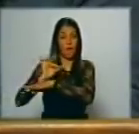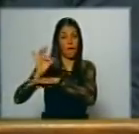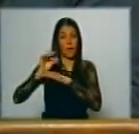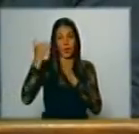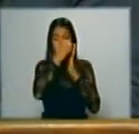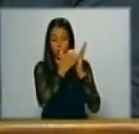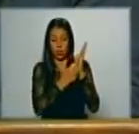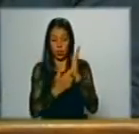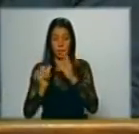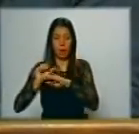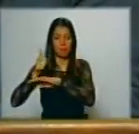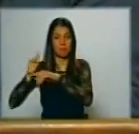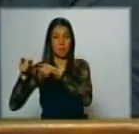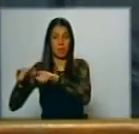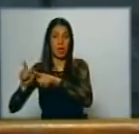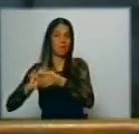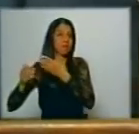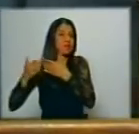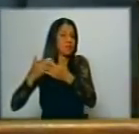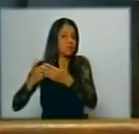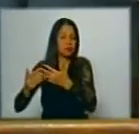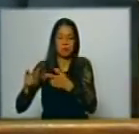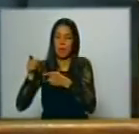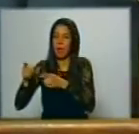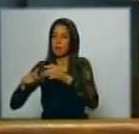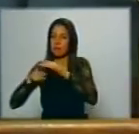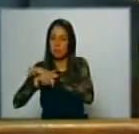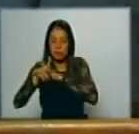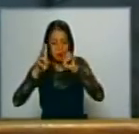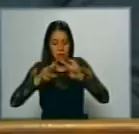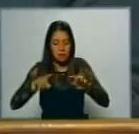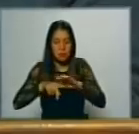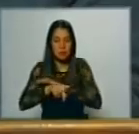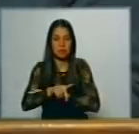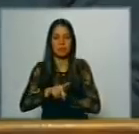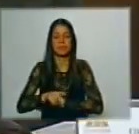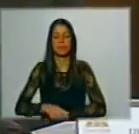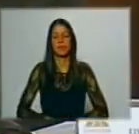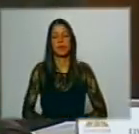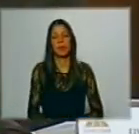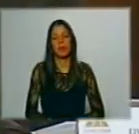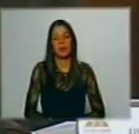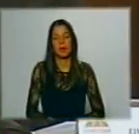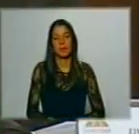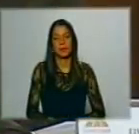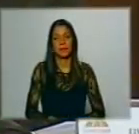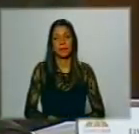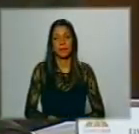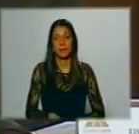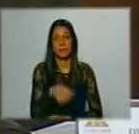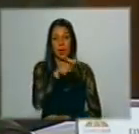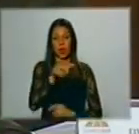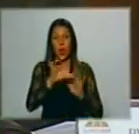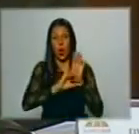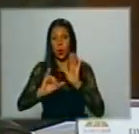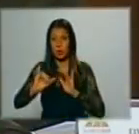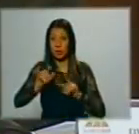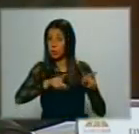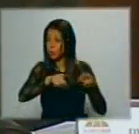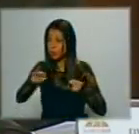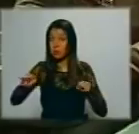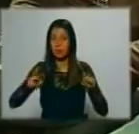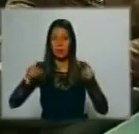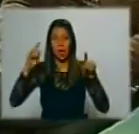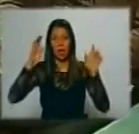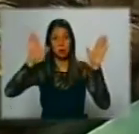Nacional para la Defensa de los Derechos Socioeconómicos. Es todo. Las y los constituyentes que estén de acuerdo con el artículo